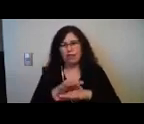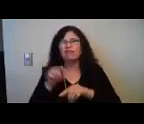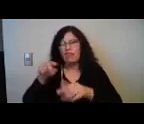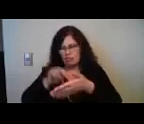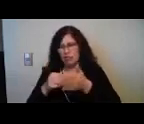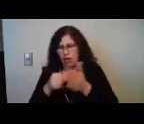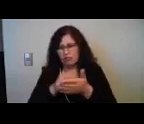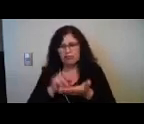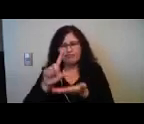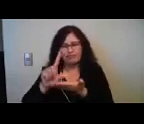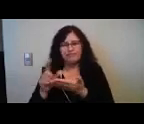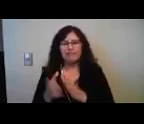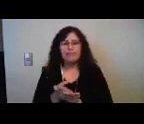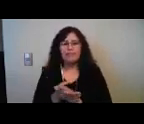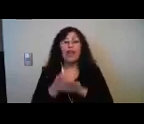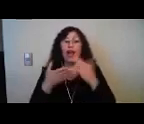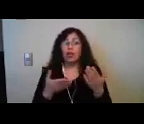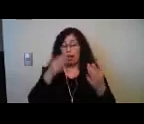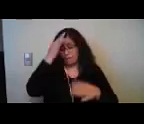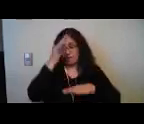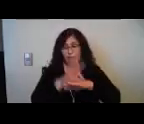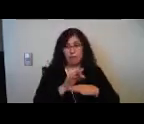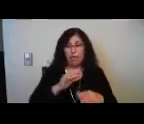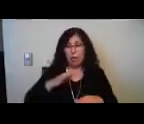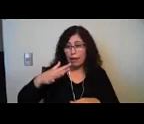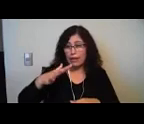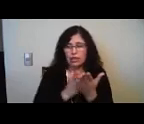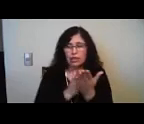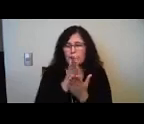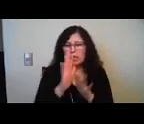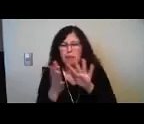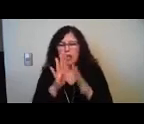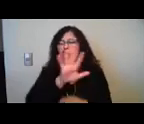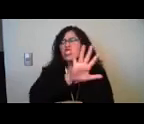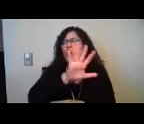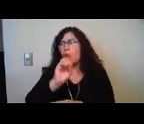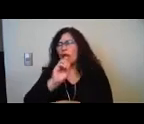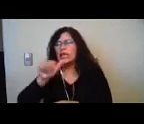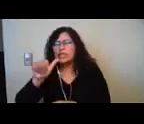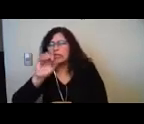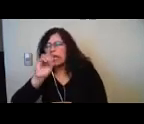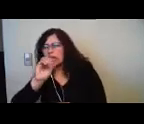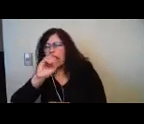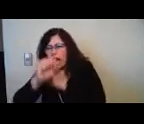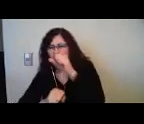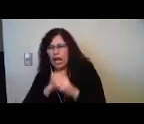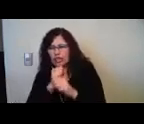La enfermedad de Parkinson se inicia generalmente en las personas entre los 50 y 60 años, ya sin